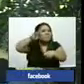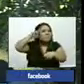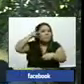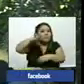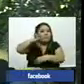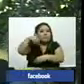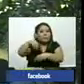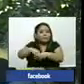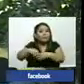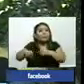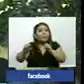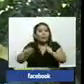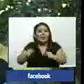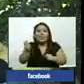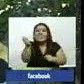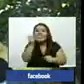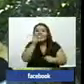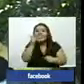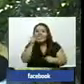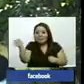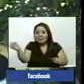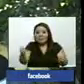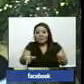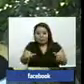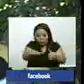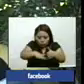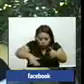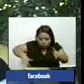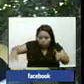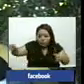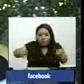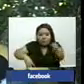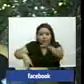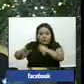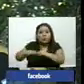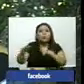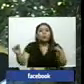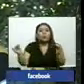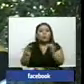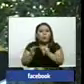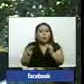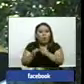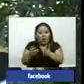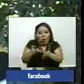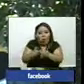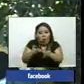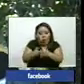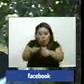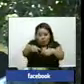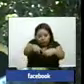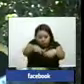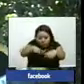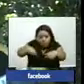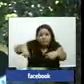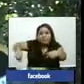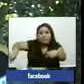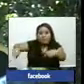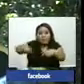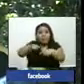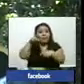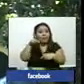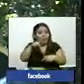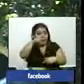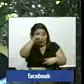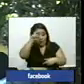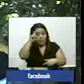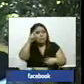el lanzamiento de concreto en el cuerpo del talud y la colocación del lodocreto en la base del talud. Esas actividades las